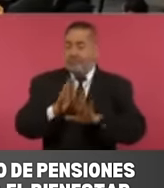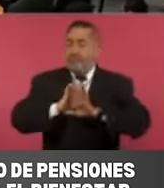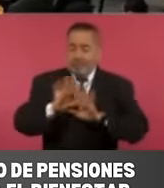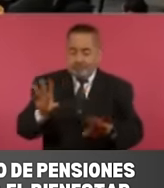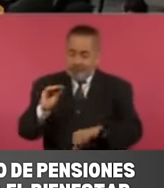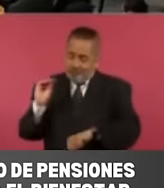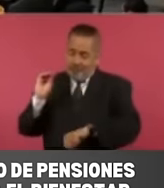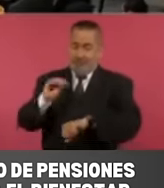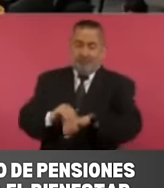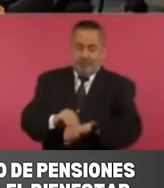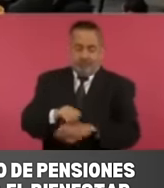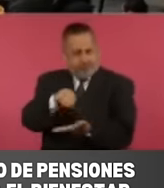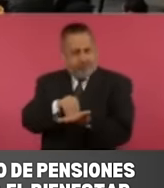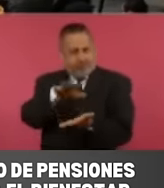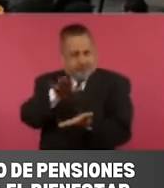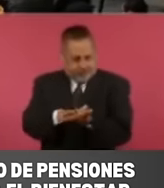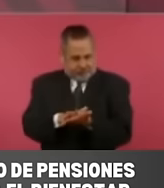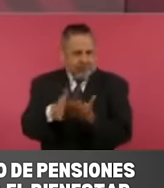dejando documentado,